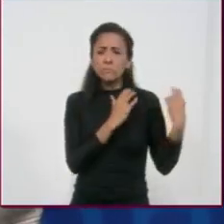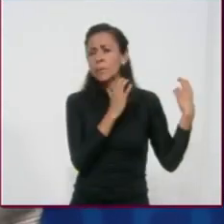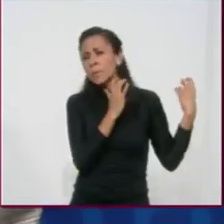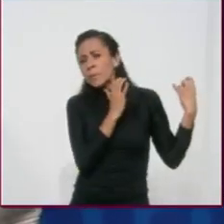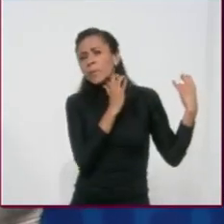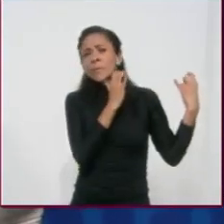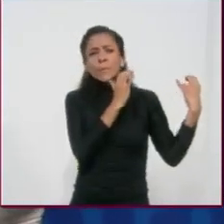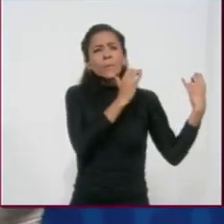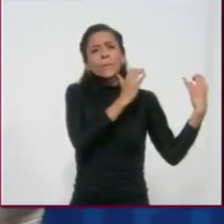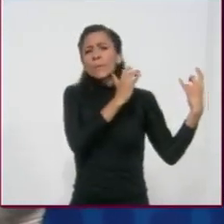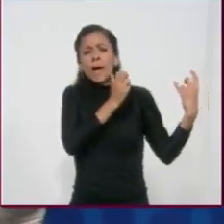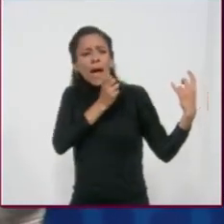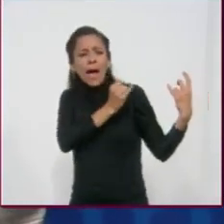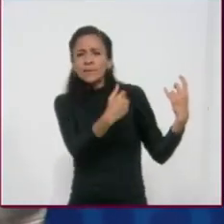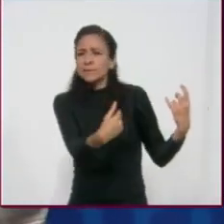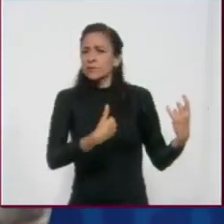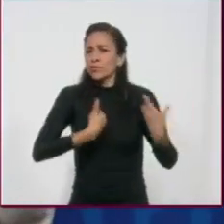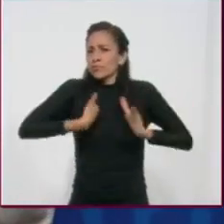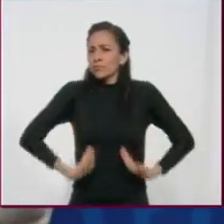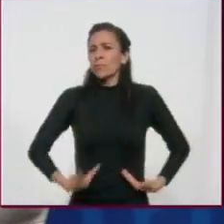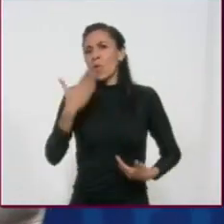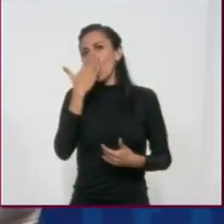hay filtros.